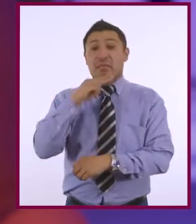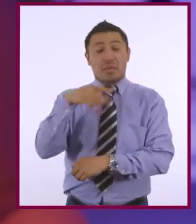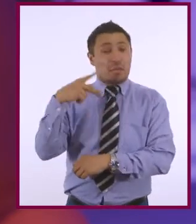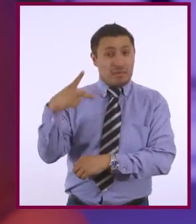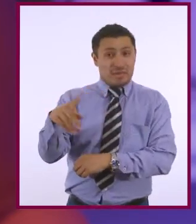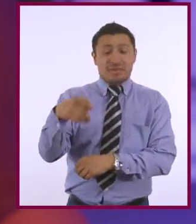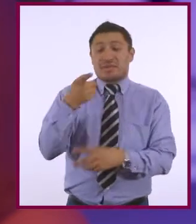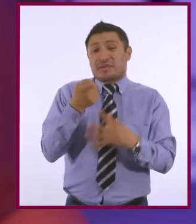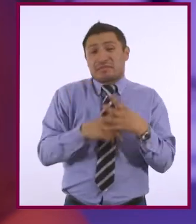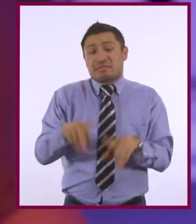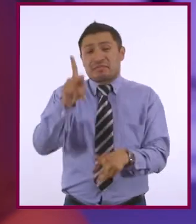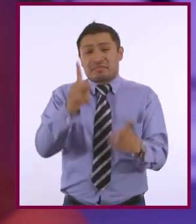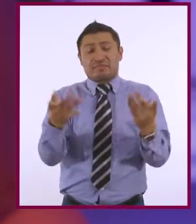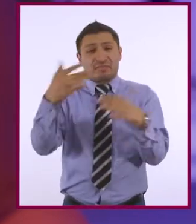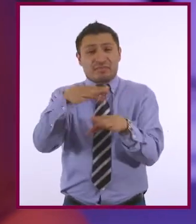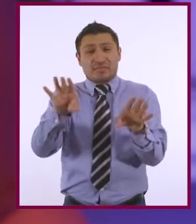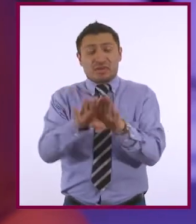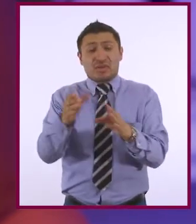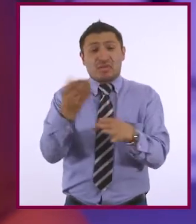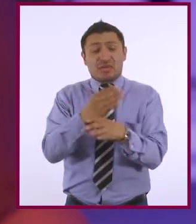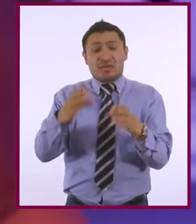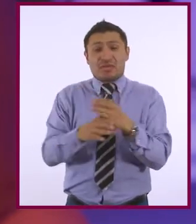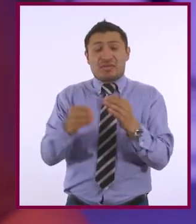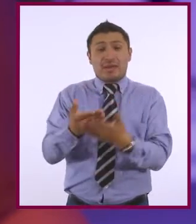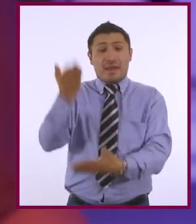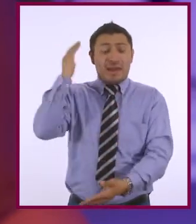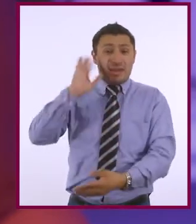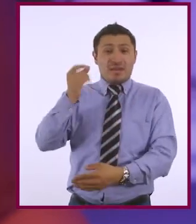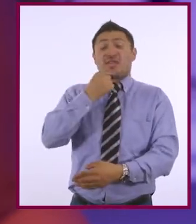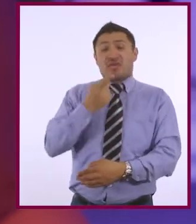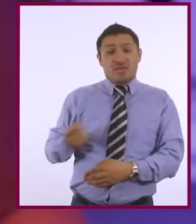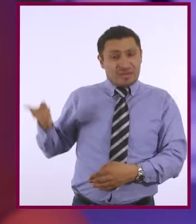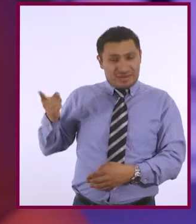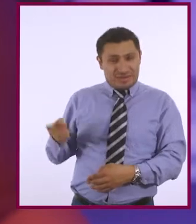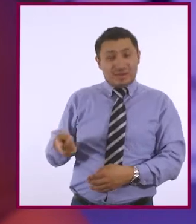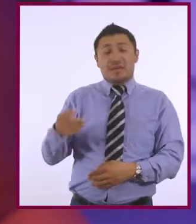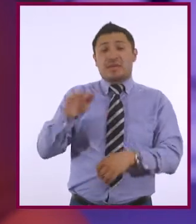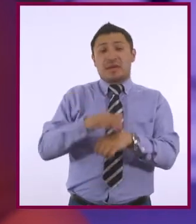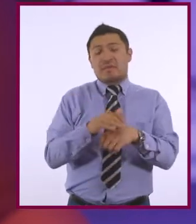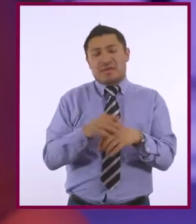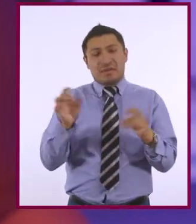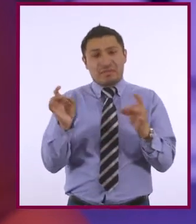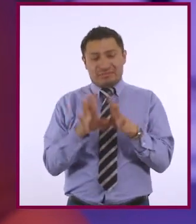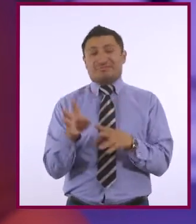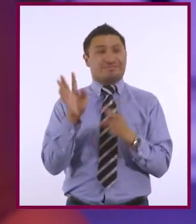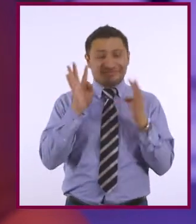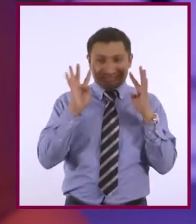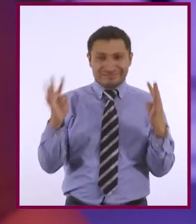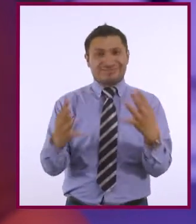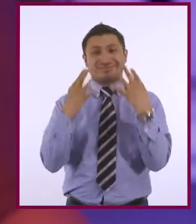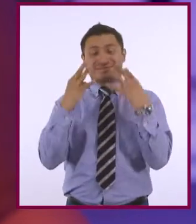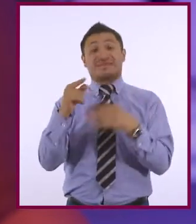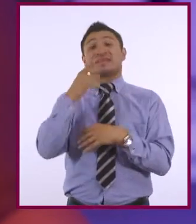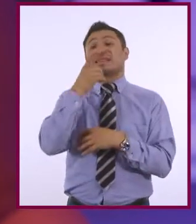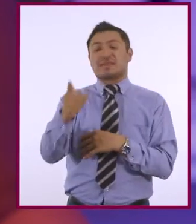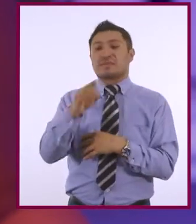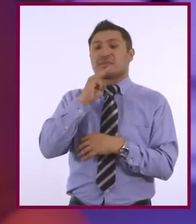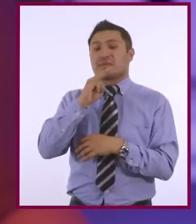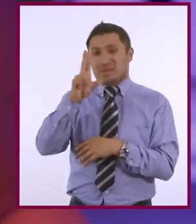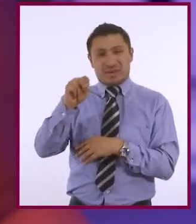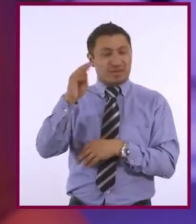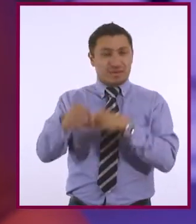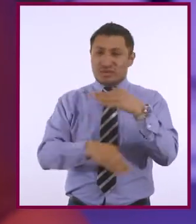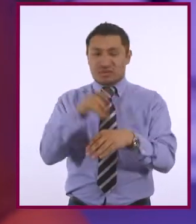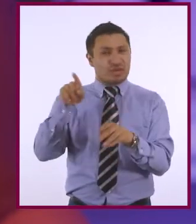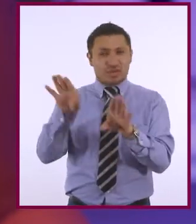amigo empezó a hablar de cómo era todo cuando sus hijos eran pequeños. Y mi amigo de repente, frente a toda la gente, le dijo a su mamá que no todo era